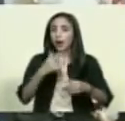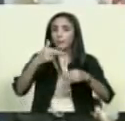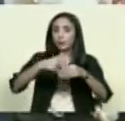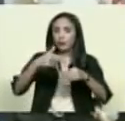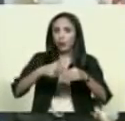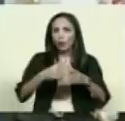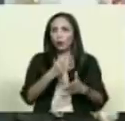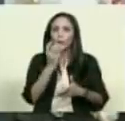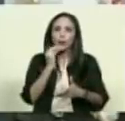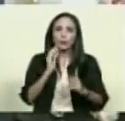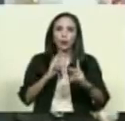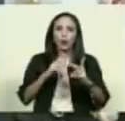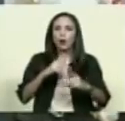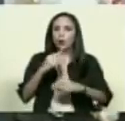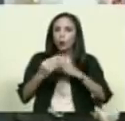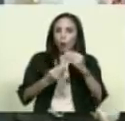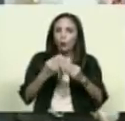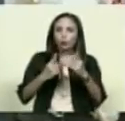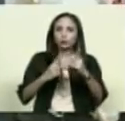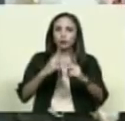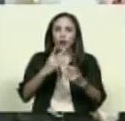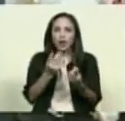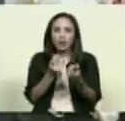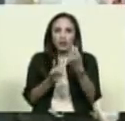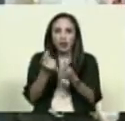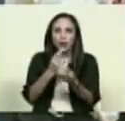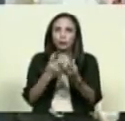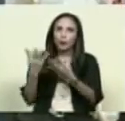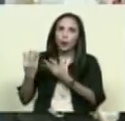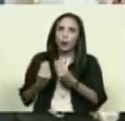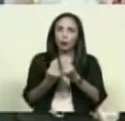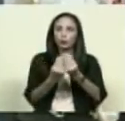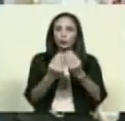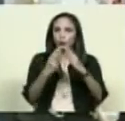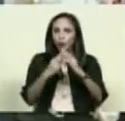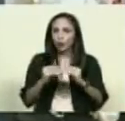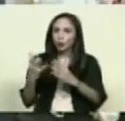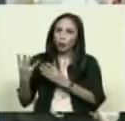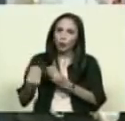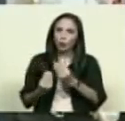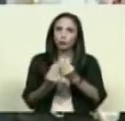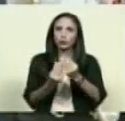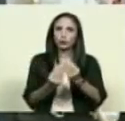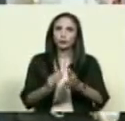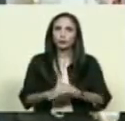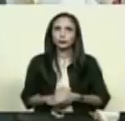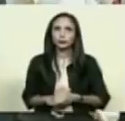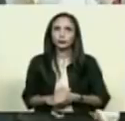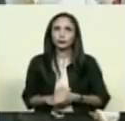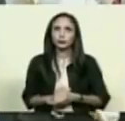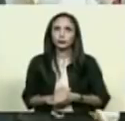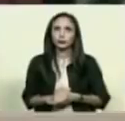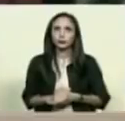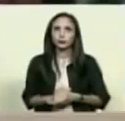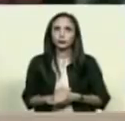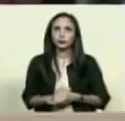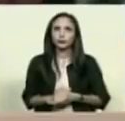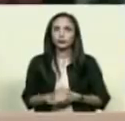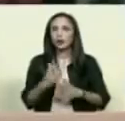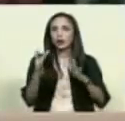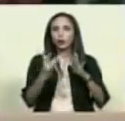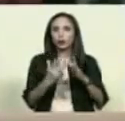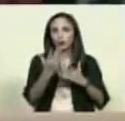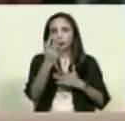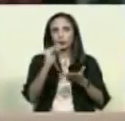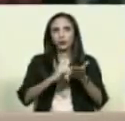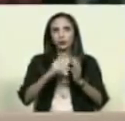petrolera. Le retornamos el pase, presidente, comprometido de que juntos, la juventud venezolana y el gobierno bolivariano, podemos más. Adelante,